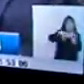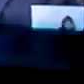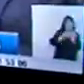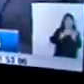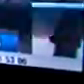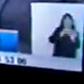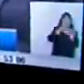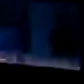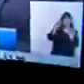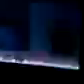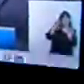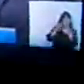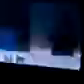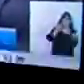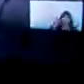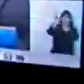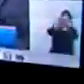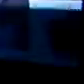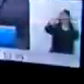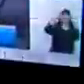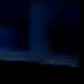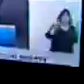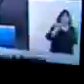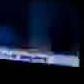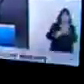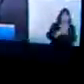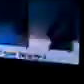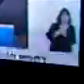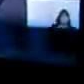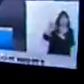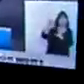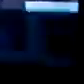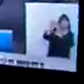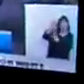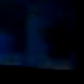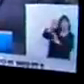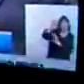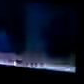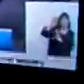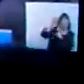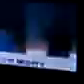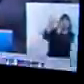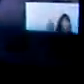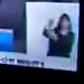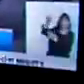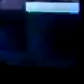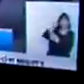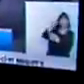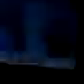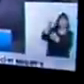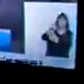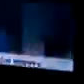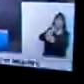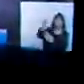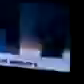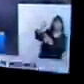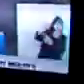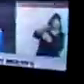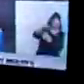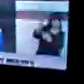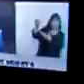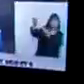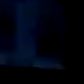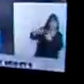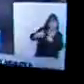climático. La Organización de Naciones Unidas para la Alimentación y la Agricultura ha confiado en Mendoza para trabajar en